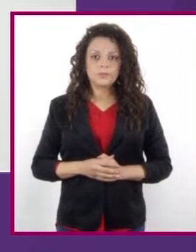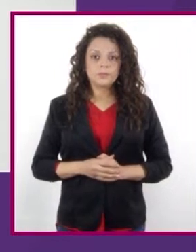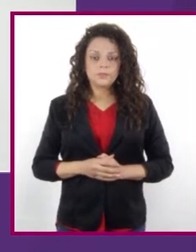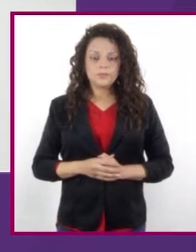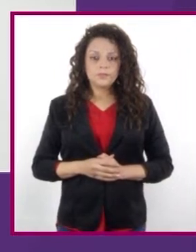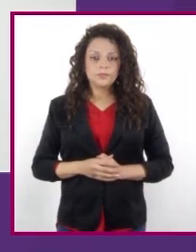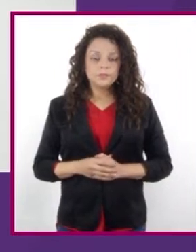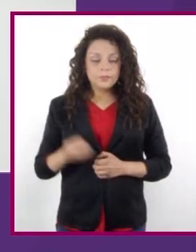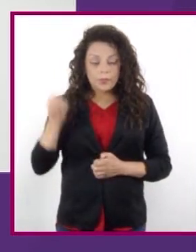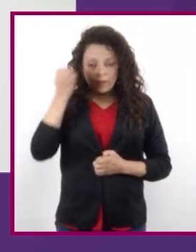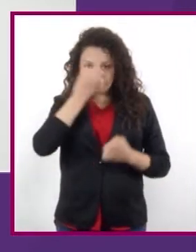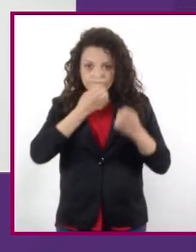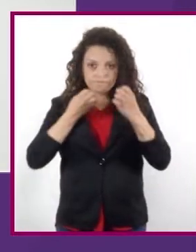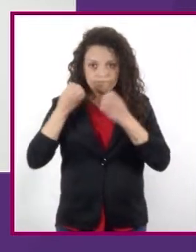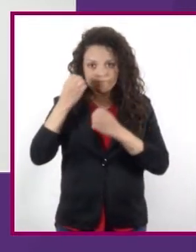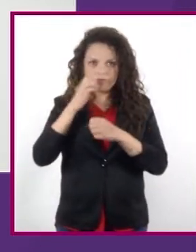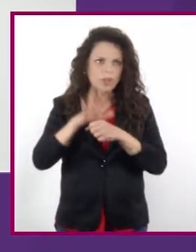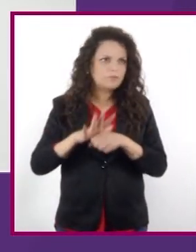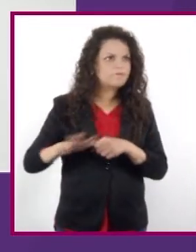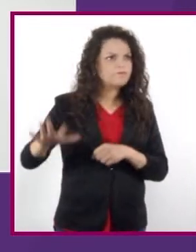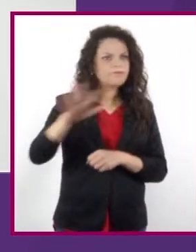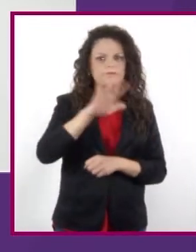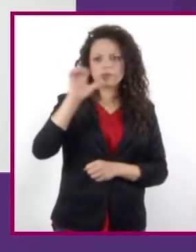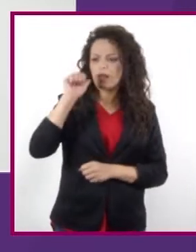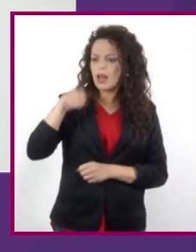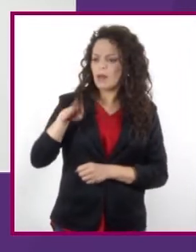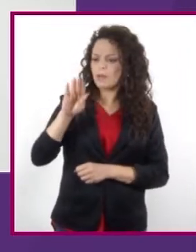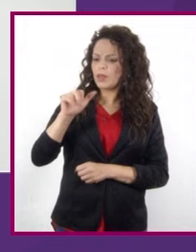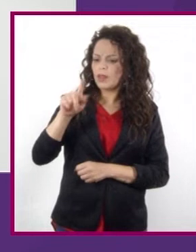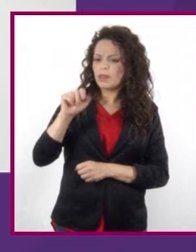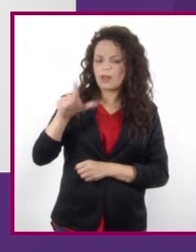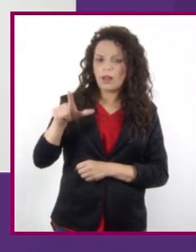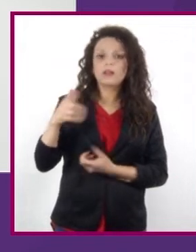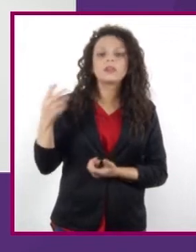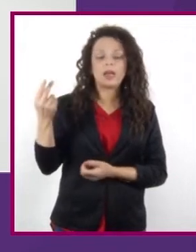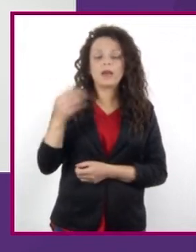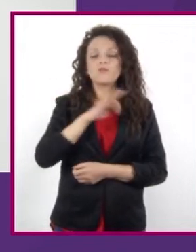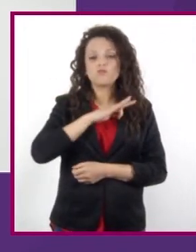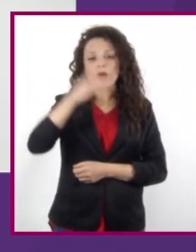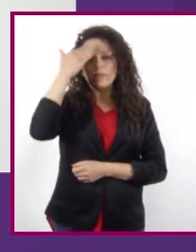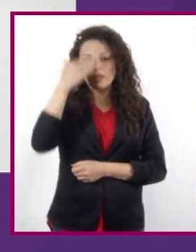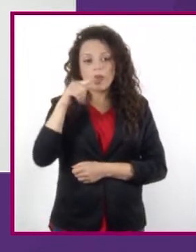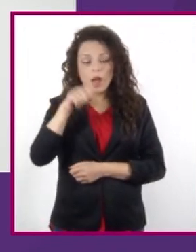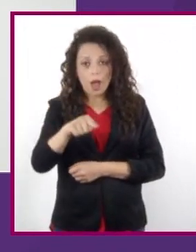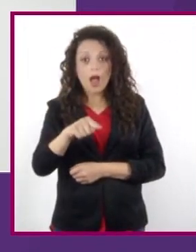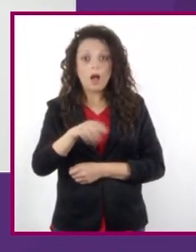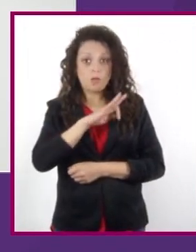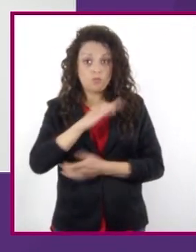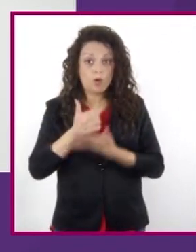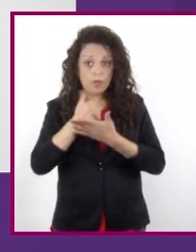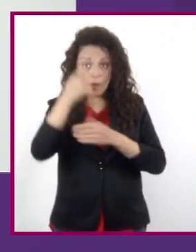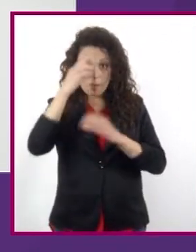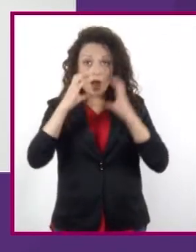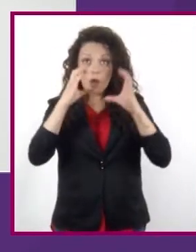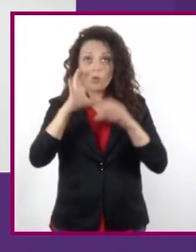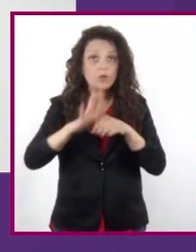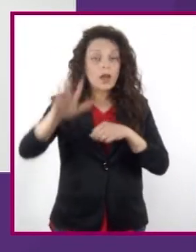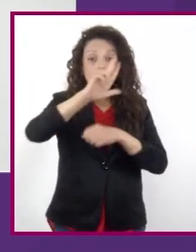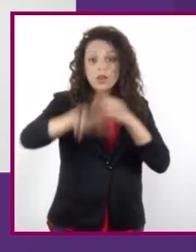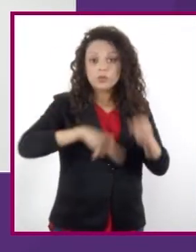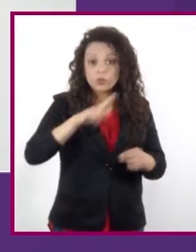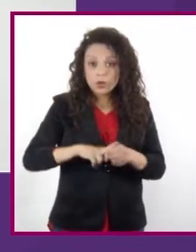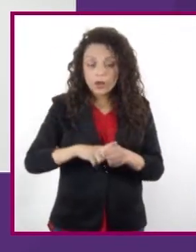El análisis ambiental nos permite saber si el objeto puede contribuir con el cuidado del medio ambiente en su uso y aplicación